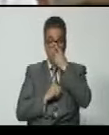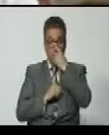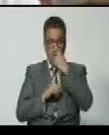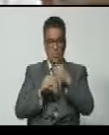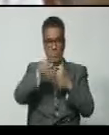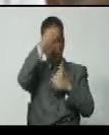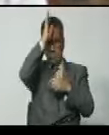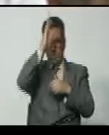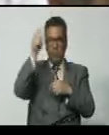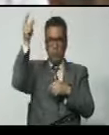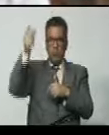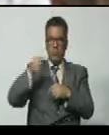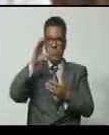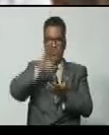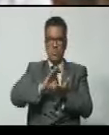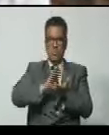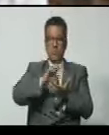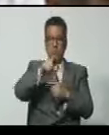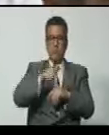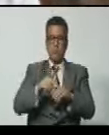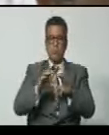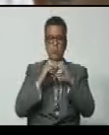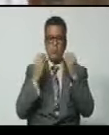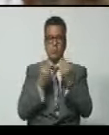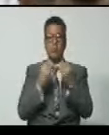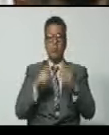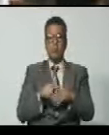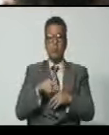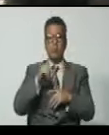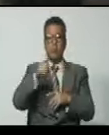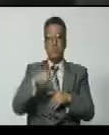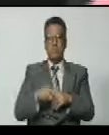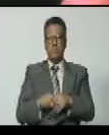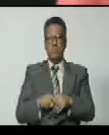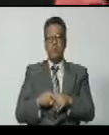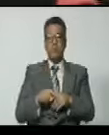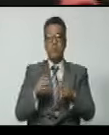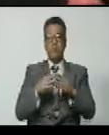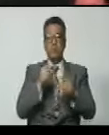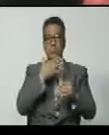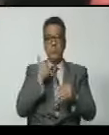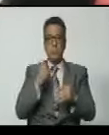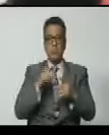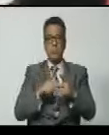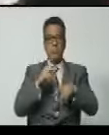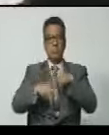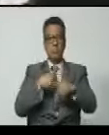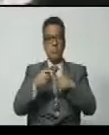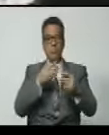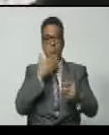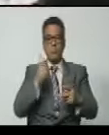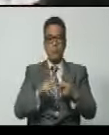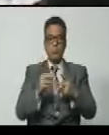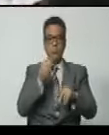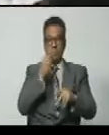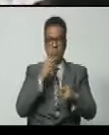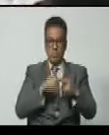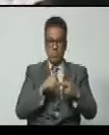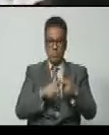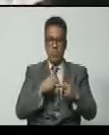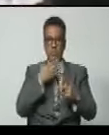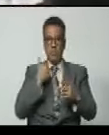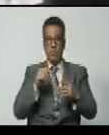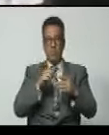Roma, Italia, donde es la sede de este organismo. El marco estratégico es mejorar la producción, mejorar la nutrición, mejorar